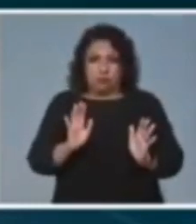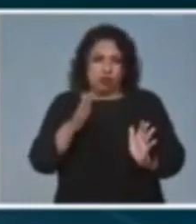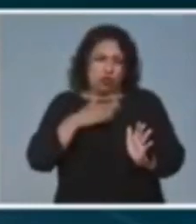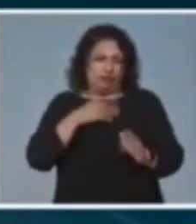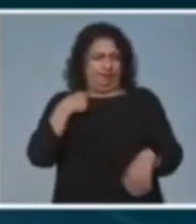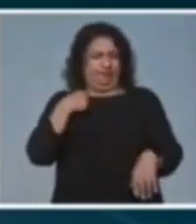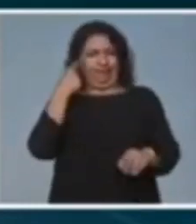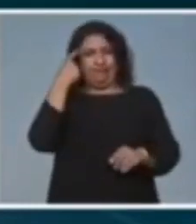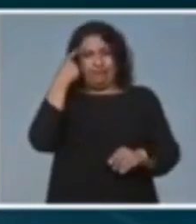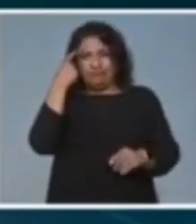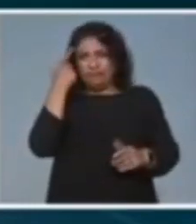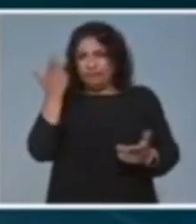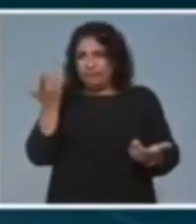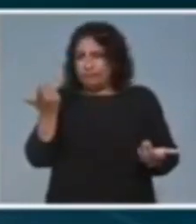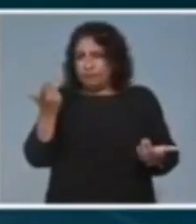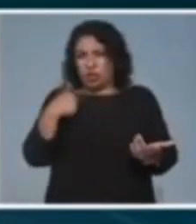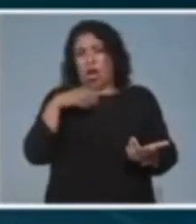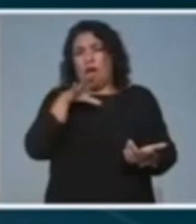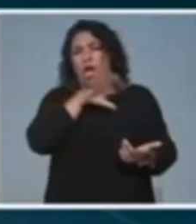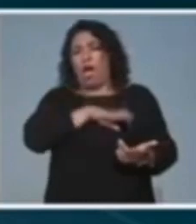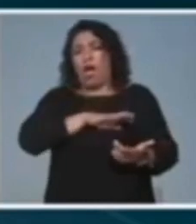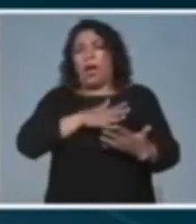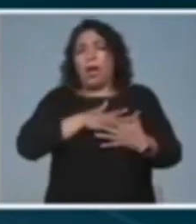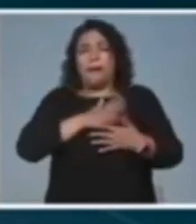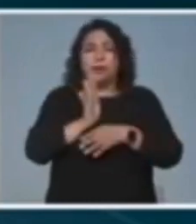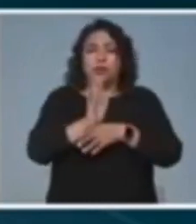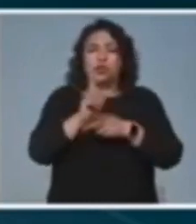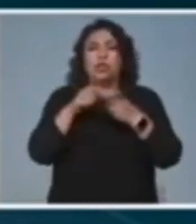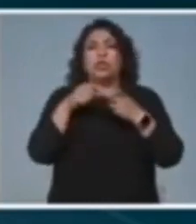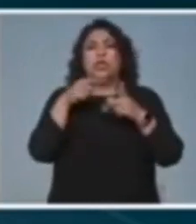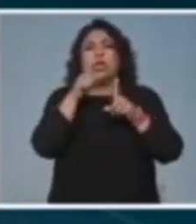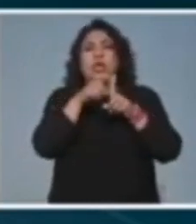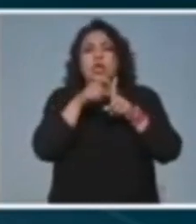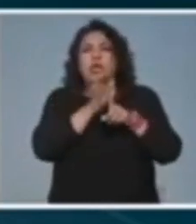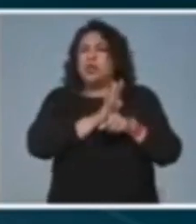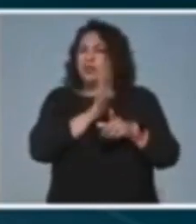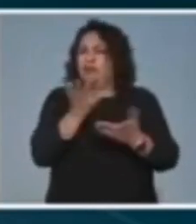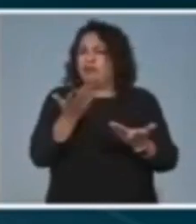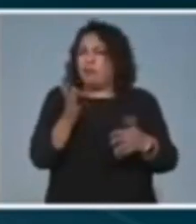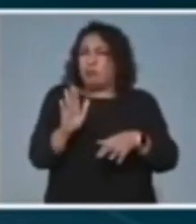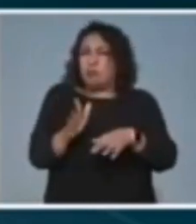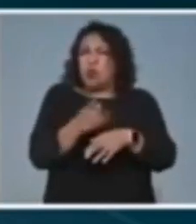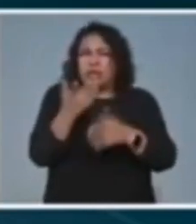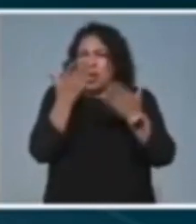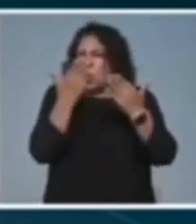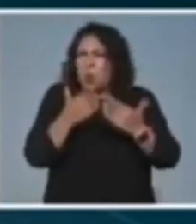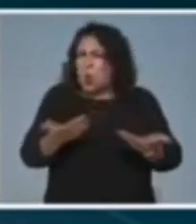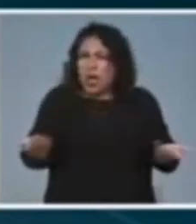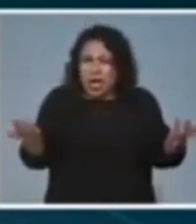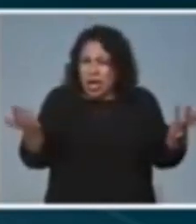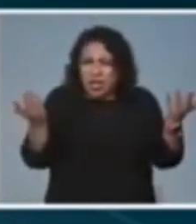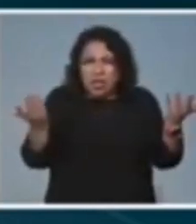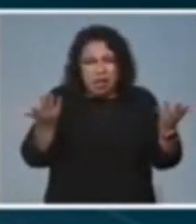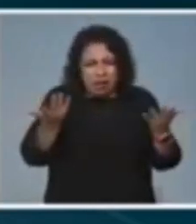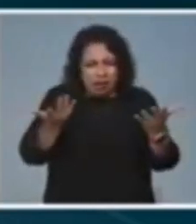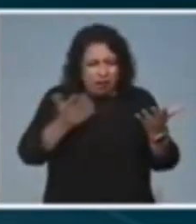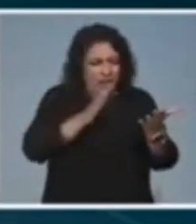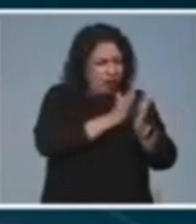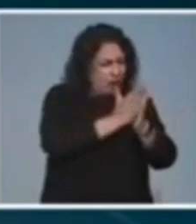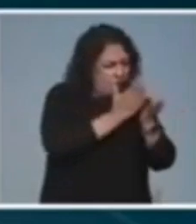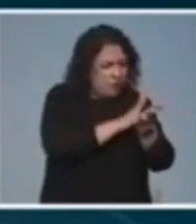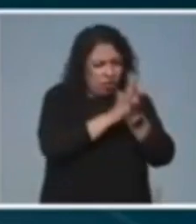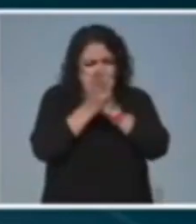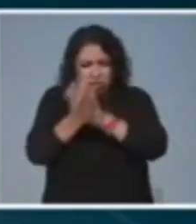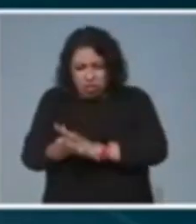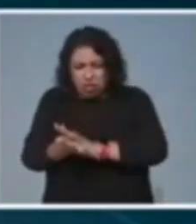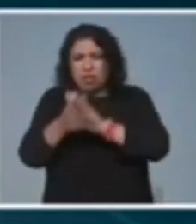Yo me pregunto, como cinéfilo, como crítico de cine, ¿por qué rayos no existe una adaptación